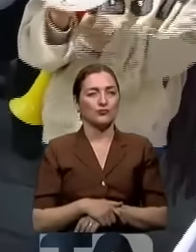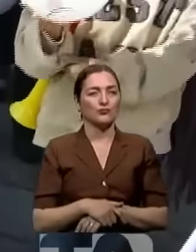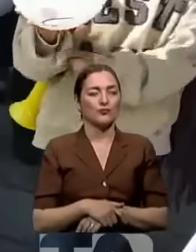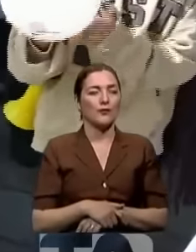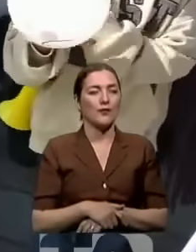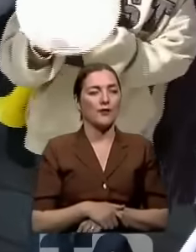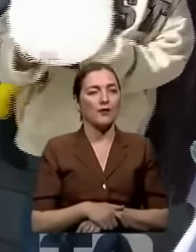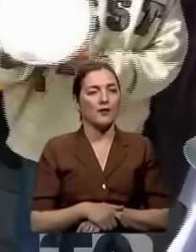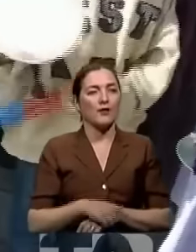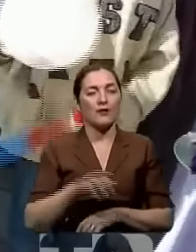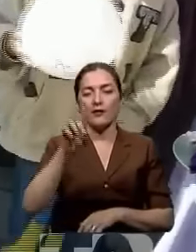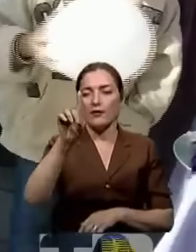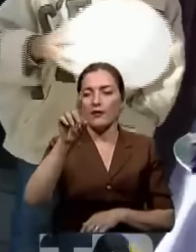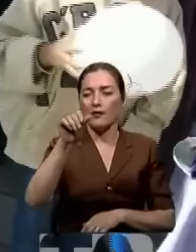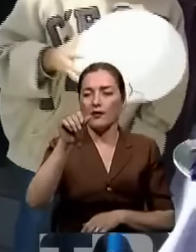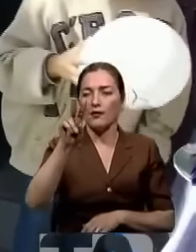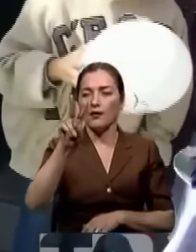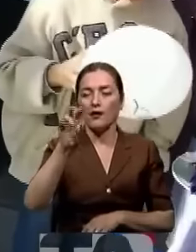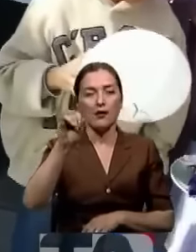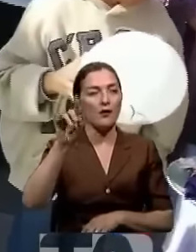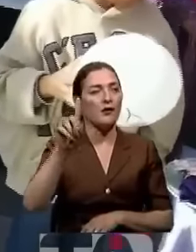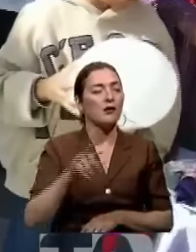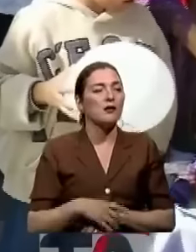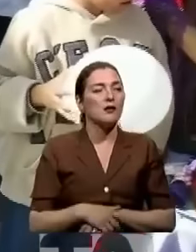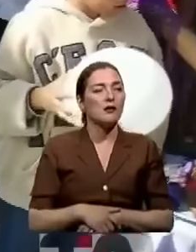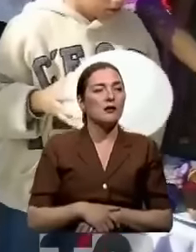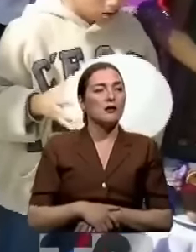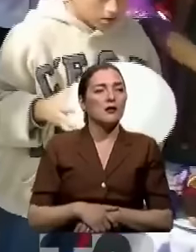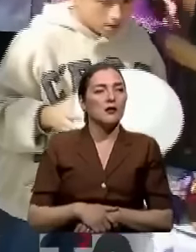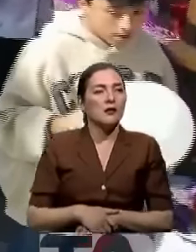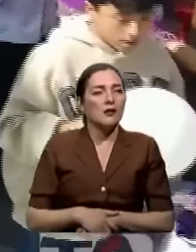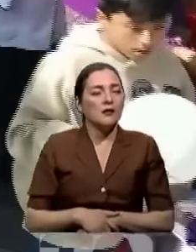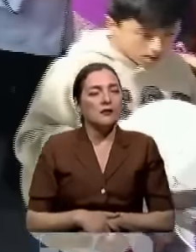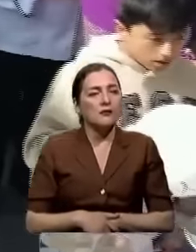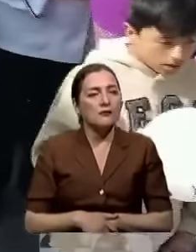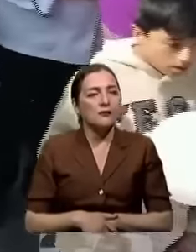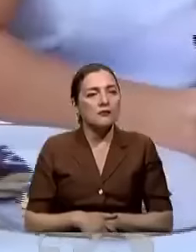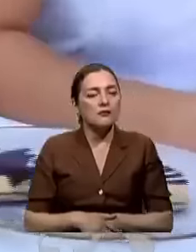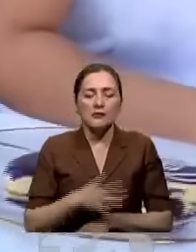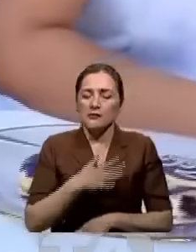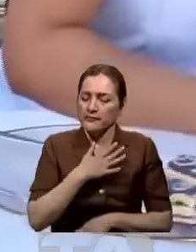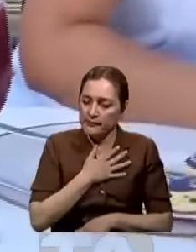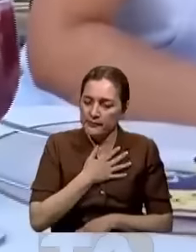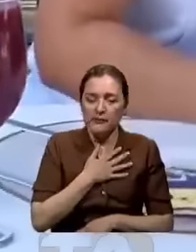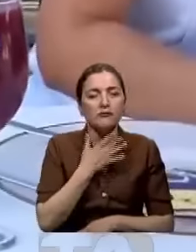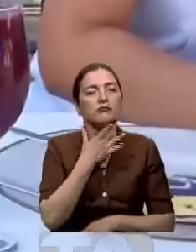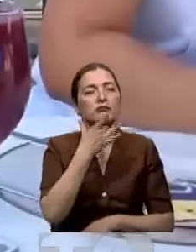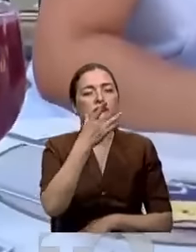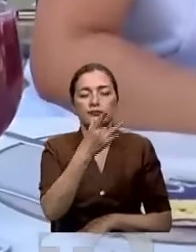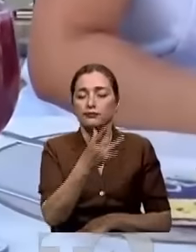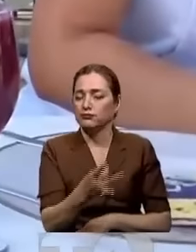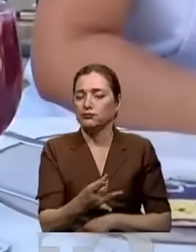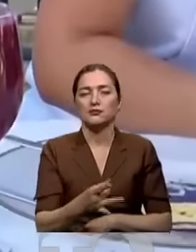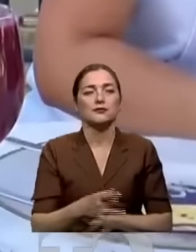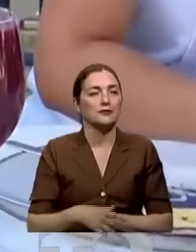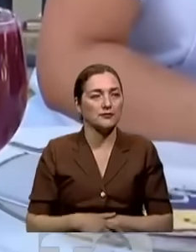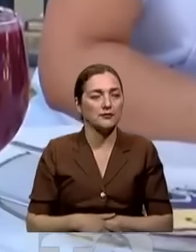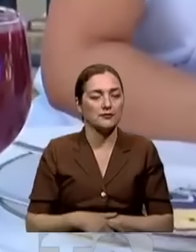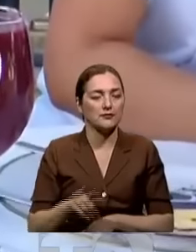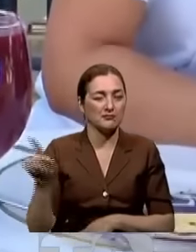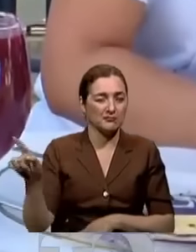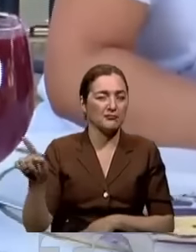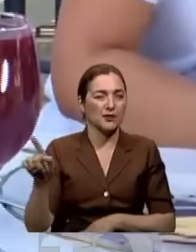ahora contigo, David, cuéntanos, ¿cómo encontraste esta guagua de pan? Bueno, pues a mí en realidad me gustó mucho, concuerdo con Chef